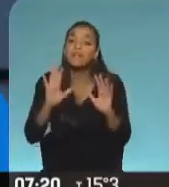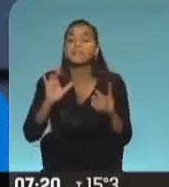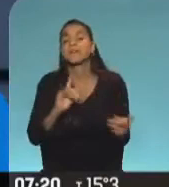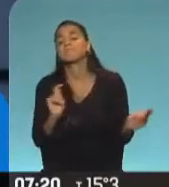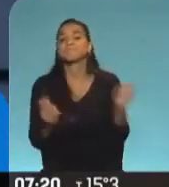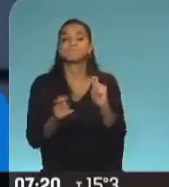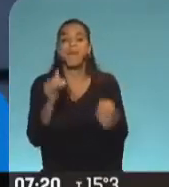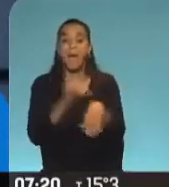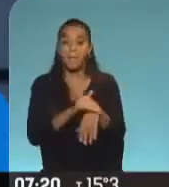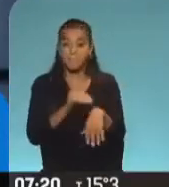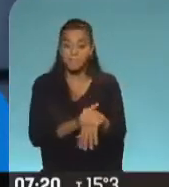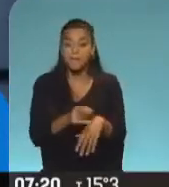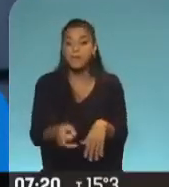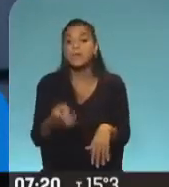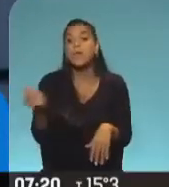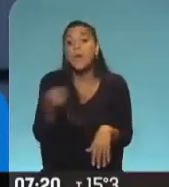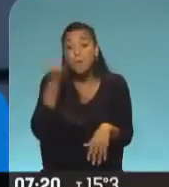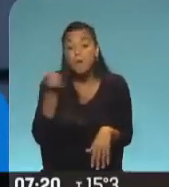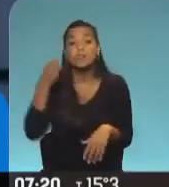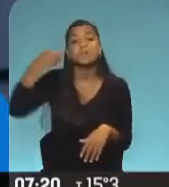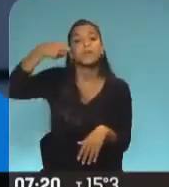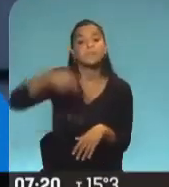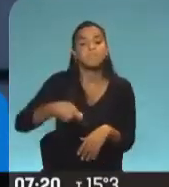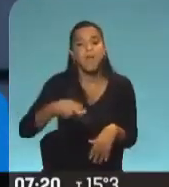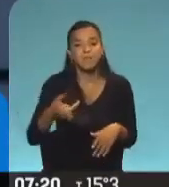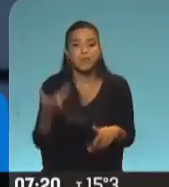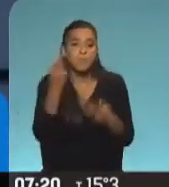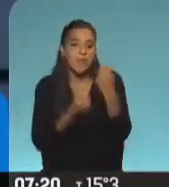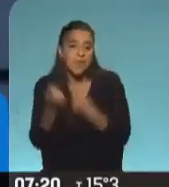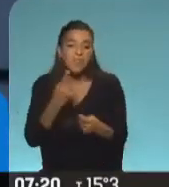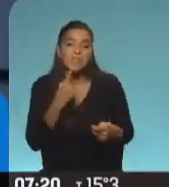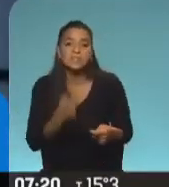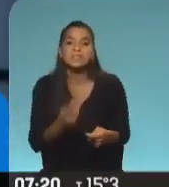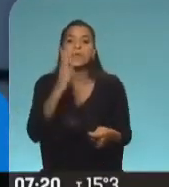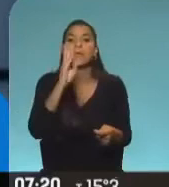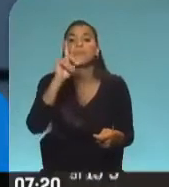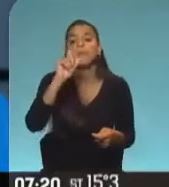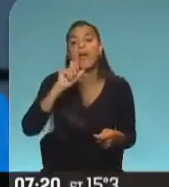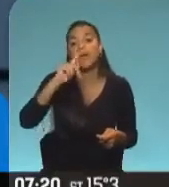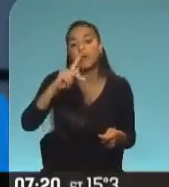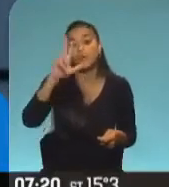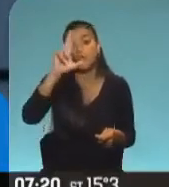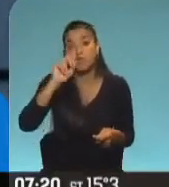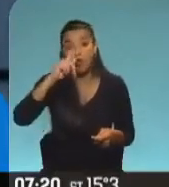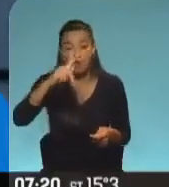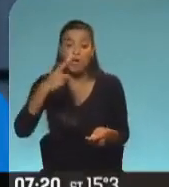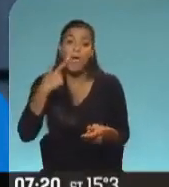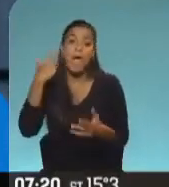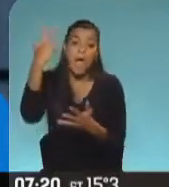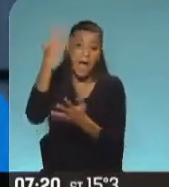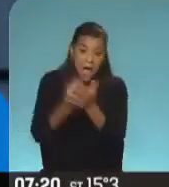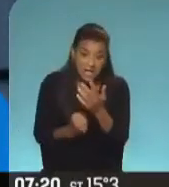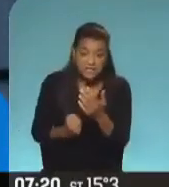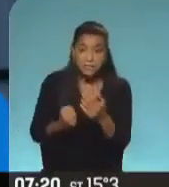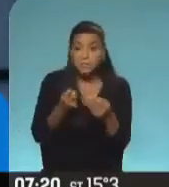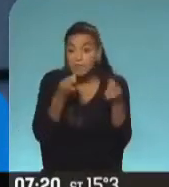amigos y la llave estaría en este fondo de inversión. En el mercado dicen, si BlackRock acepta, si fomenta a los demás,